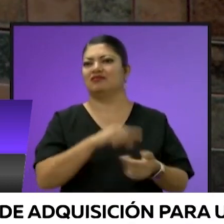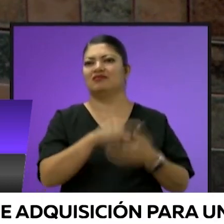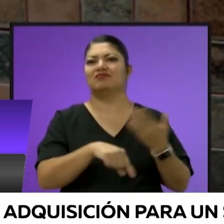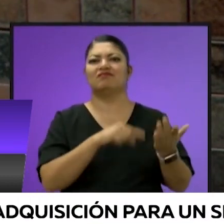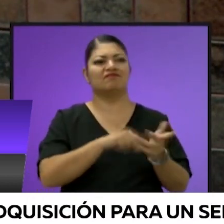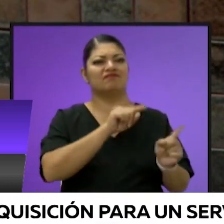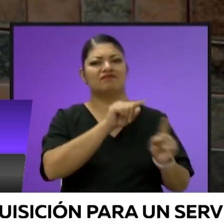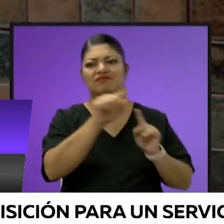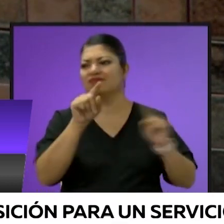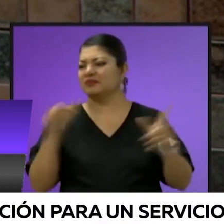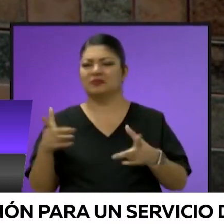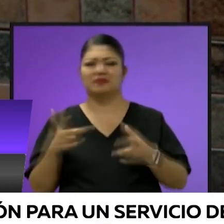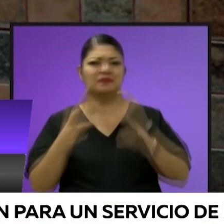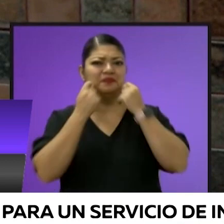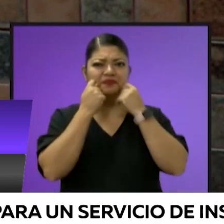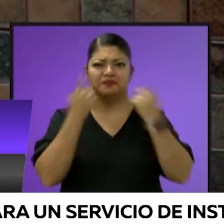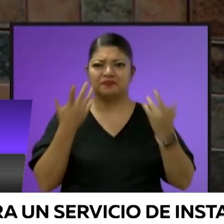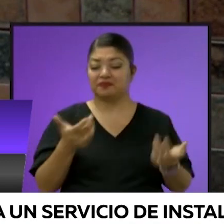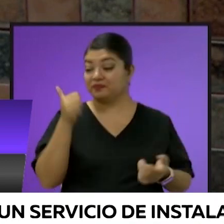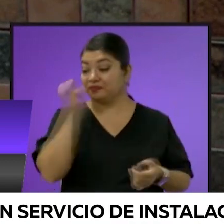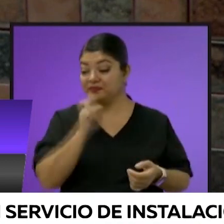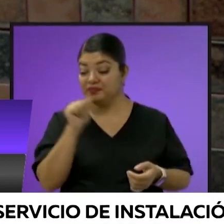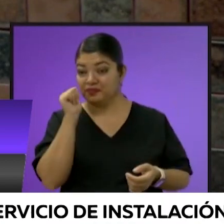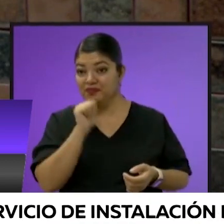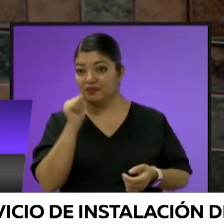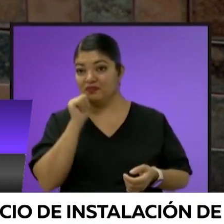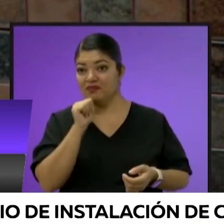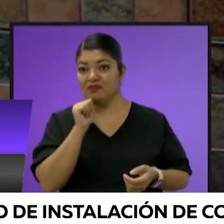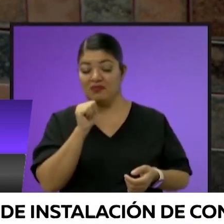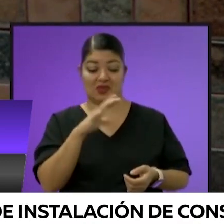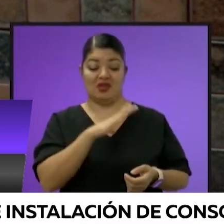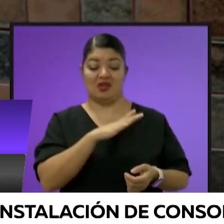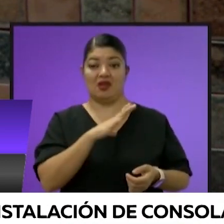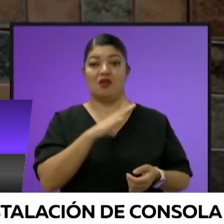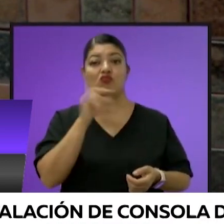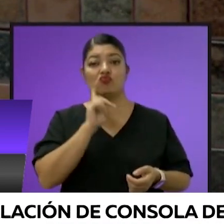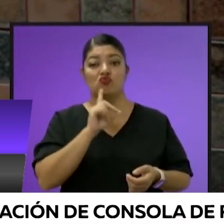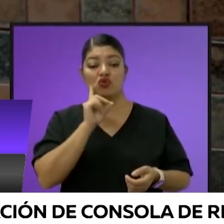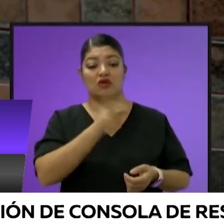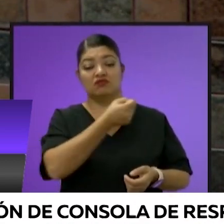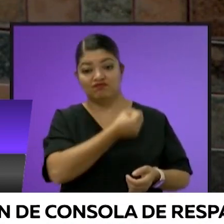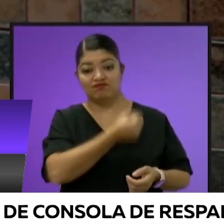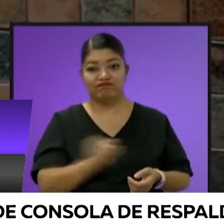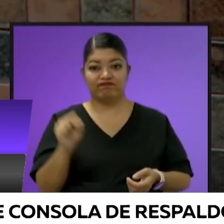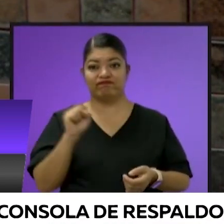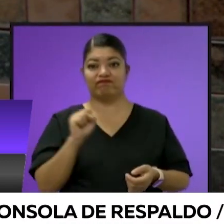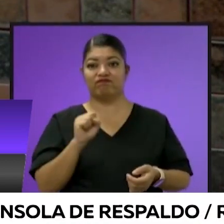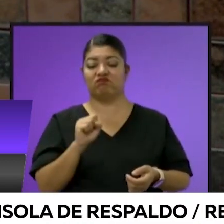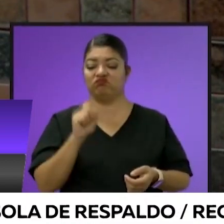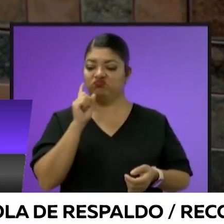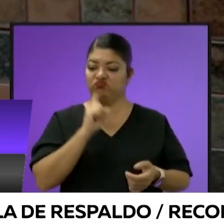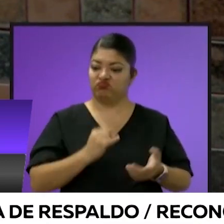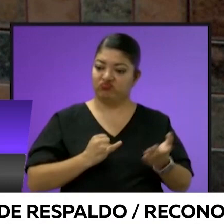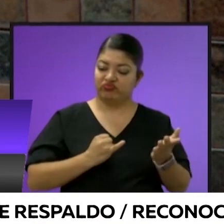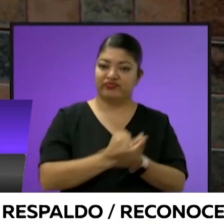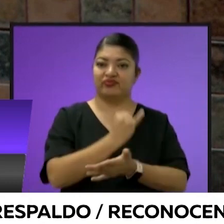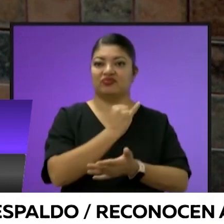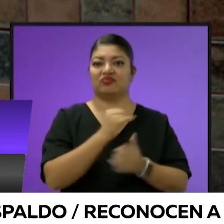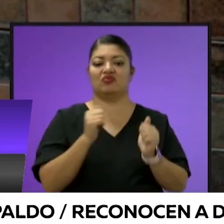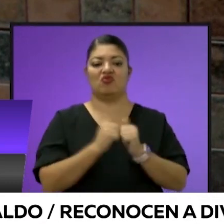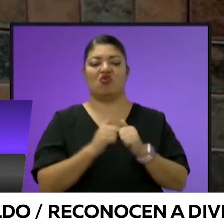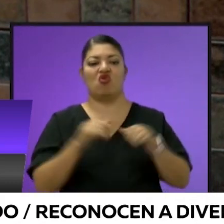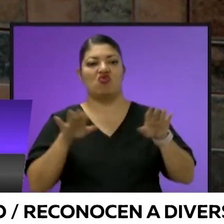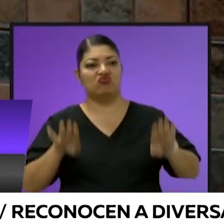nos encontremos, siempre habrá mujeres talentosas, decididas, con